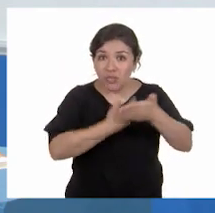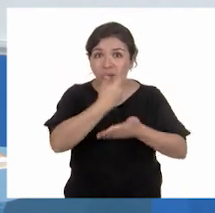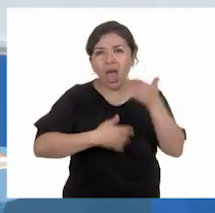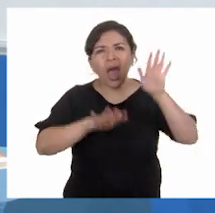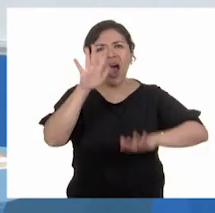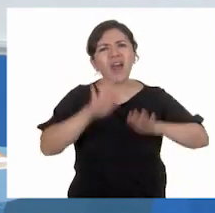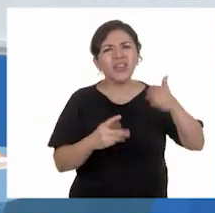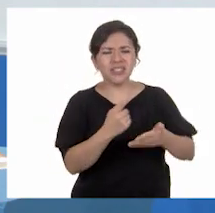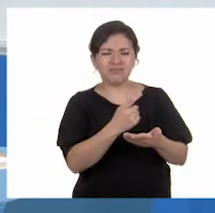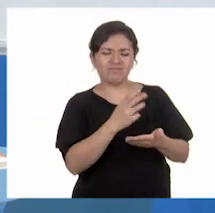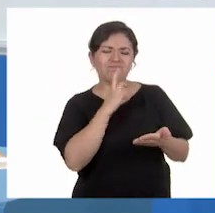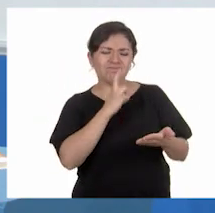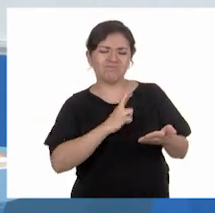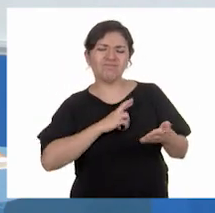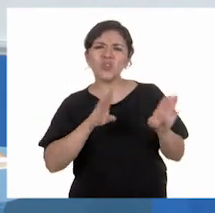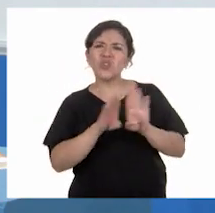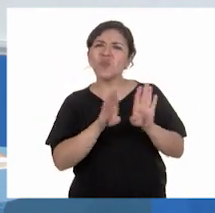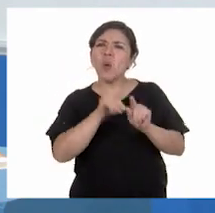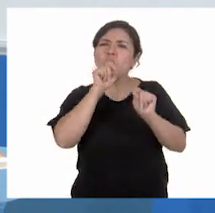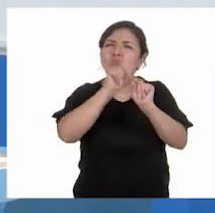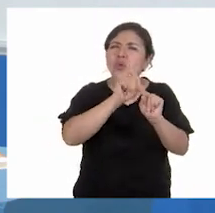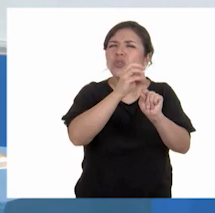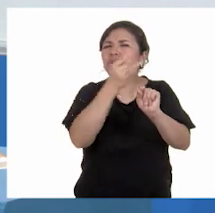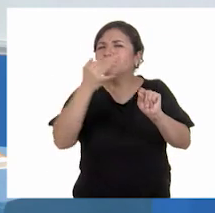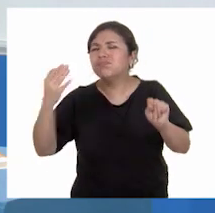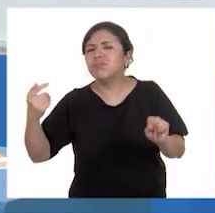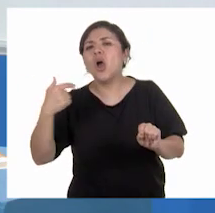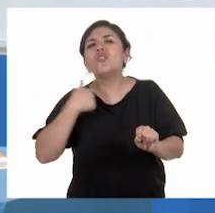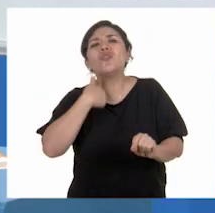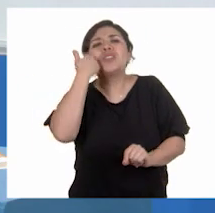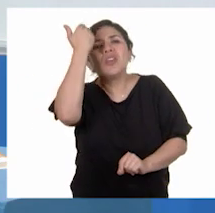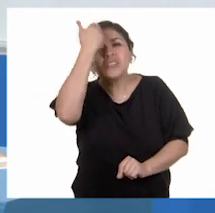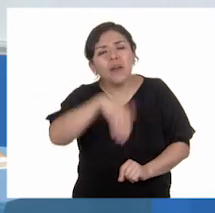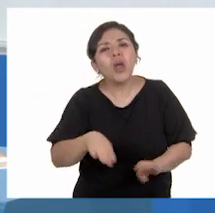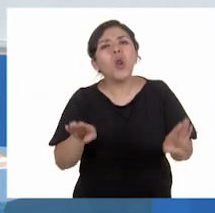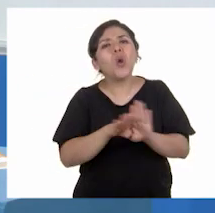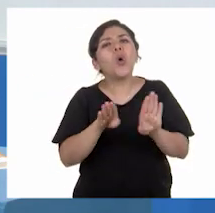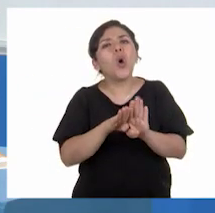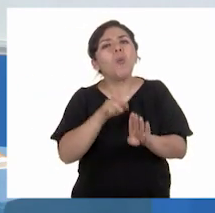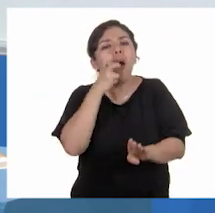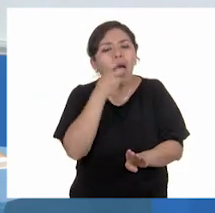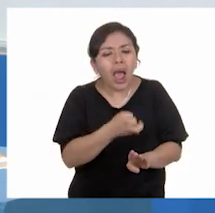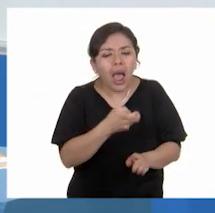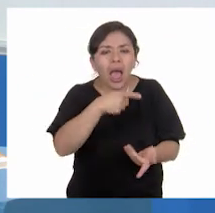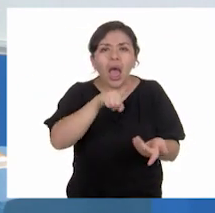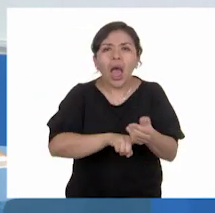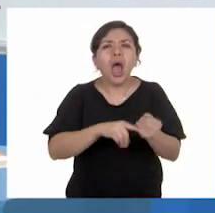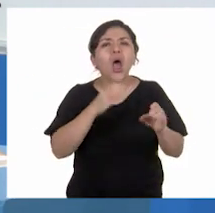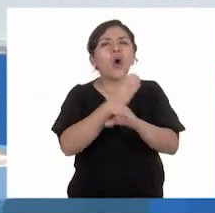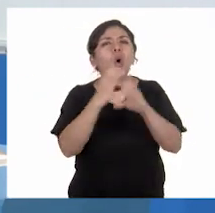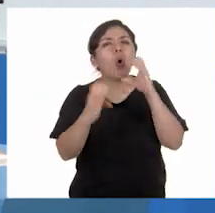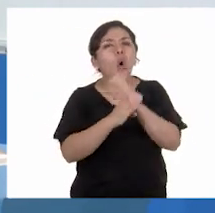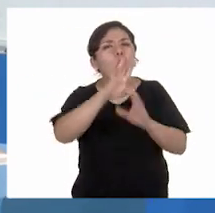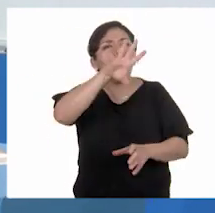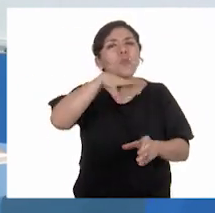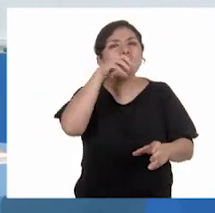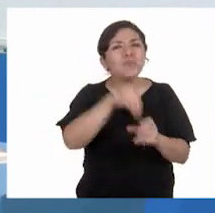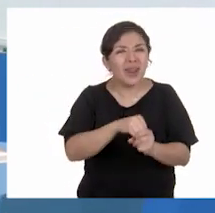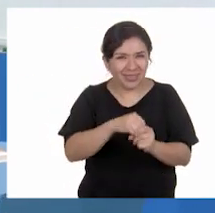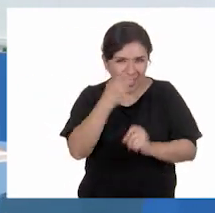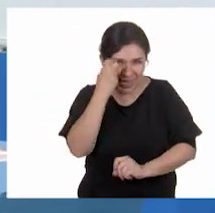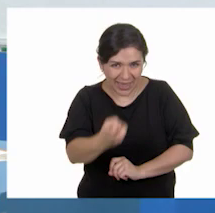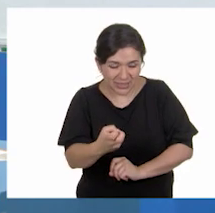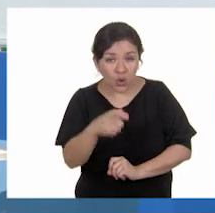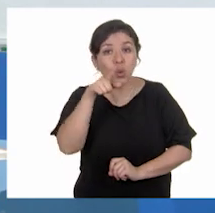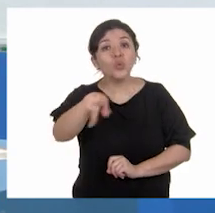da resultados decimales y nosotros queremos conocer elementos enteros.